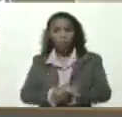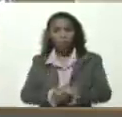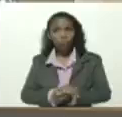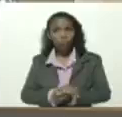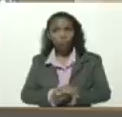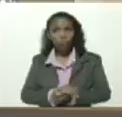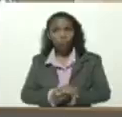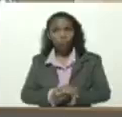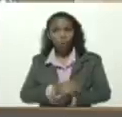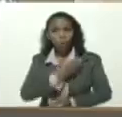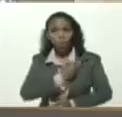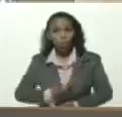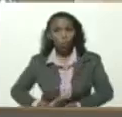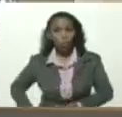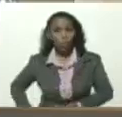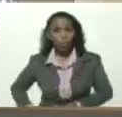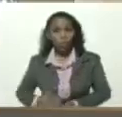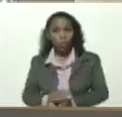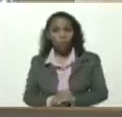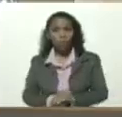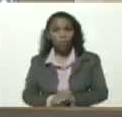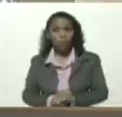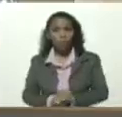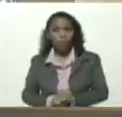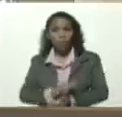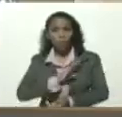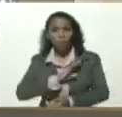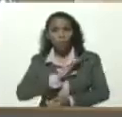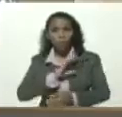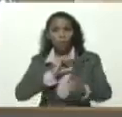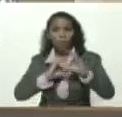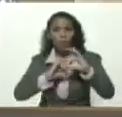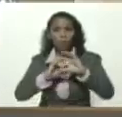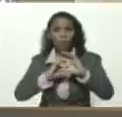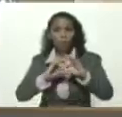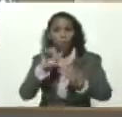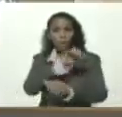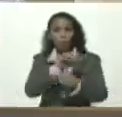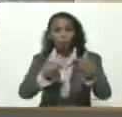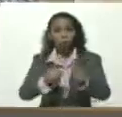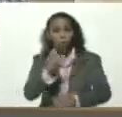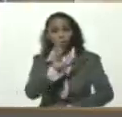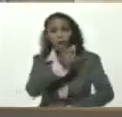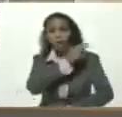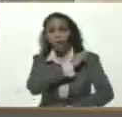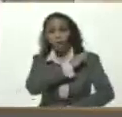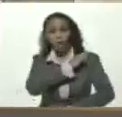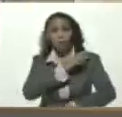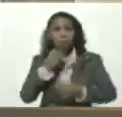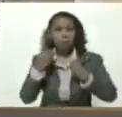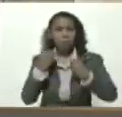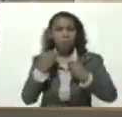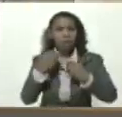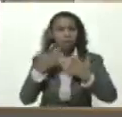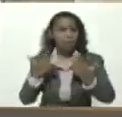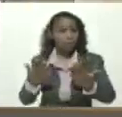con los dueños de los medios de comunicación, sus gerentes, para justamente